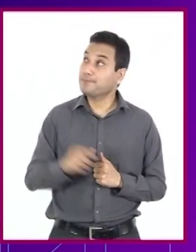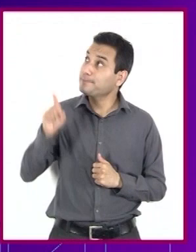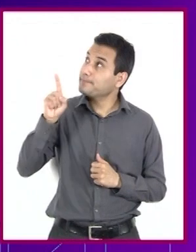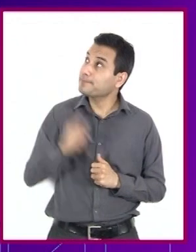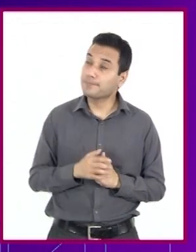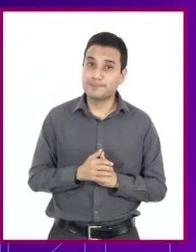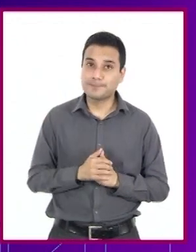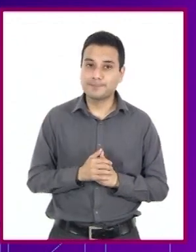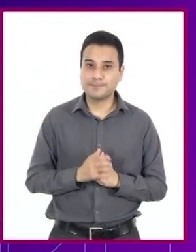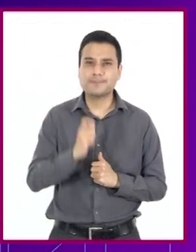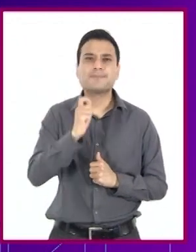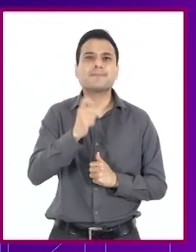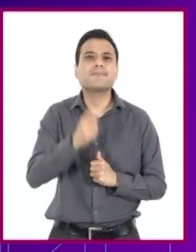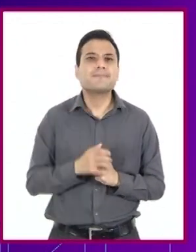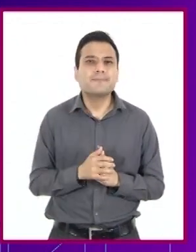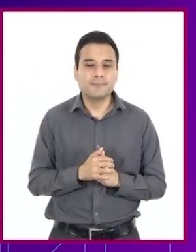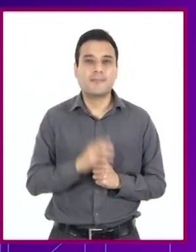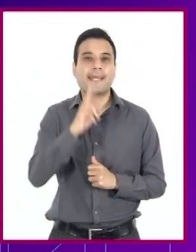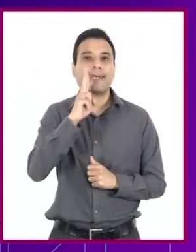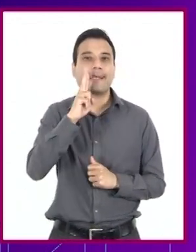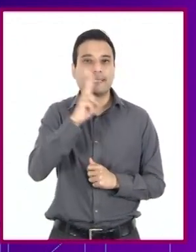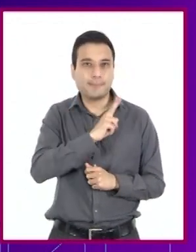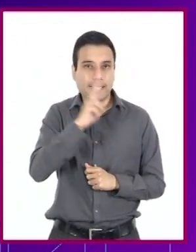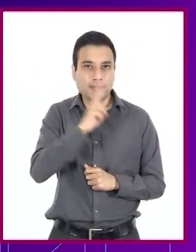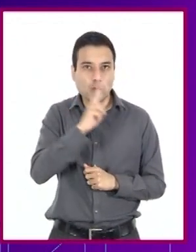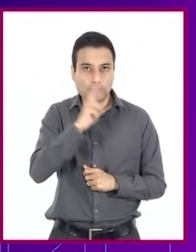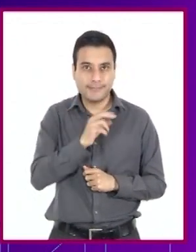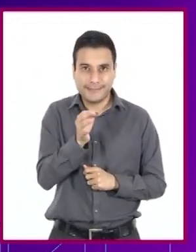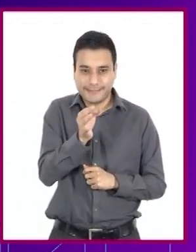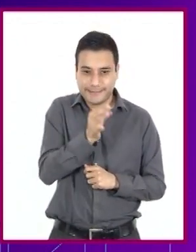Mitocondria, participan en la respiración celular,